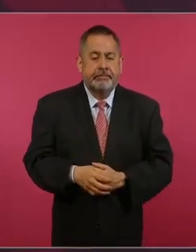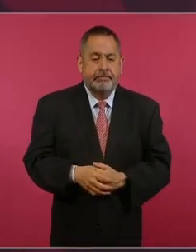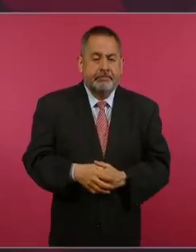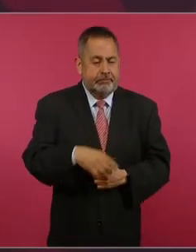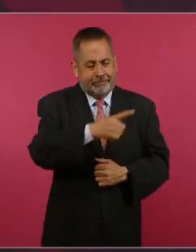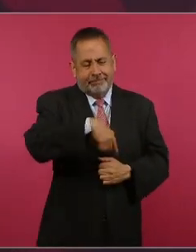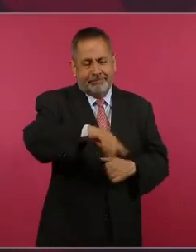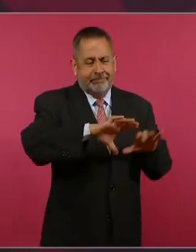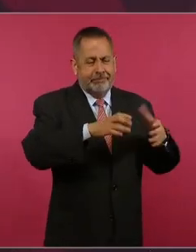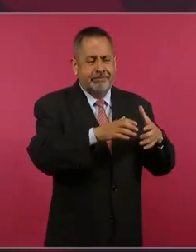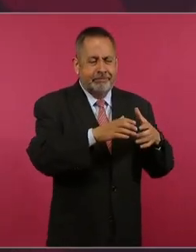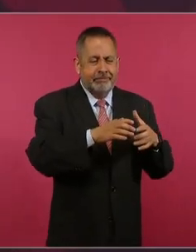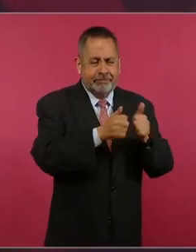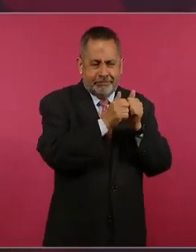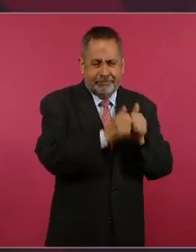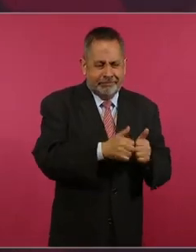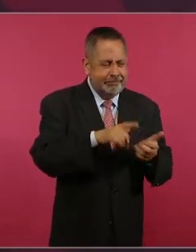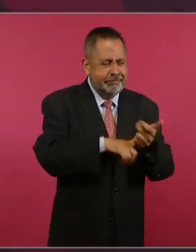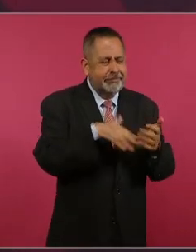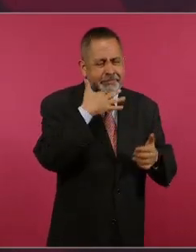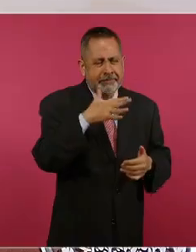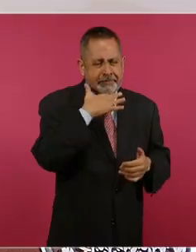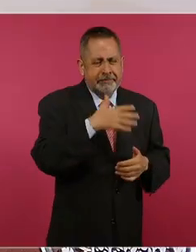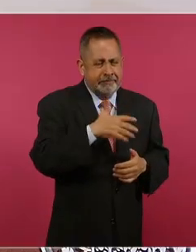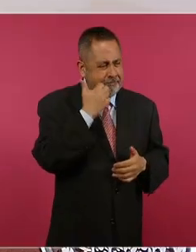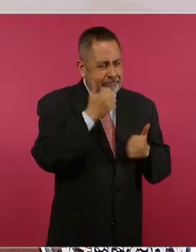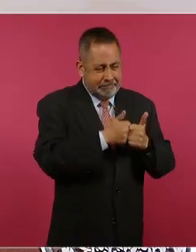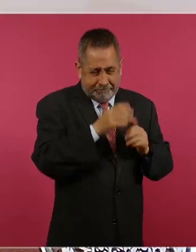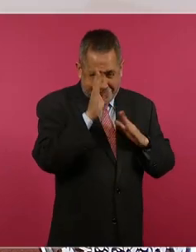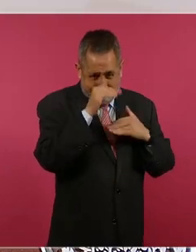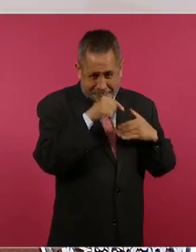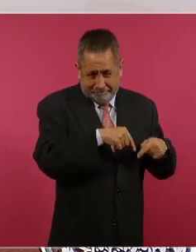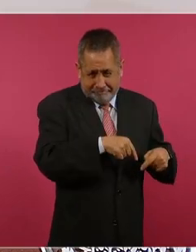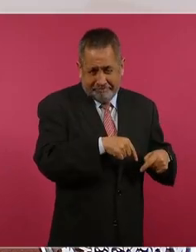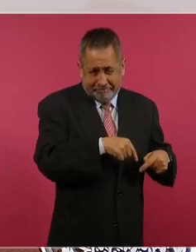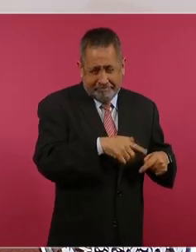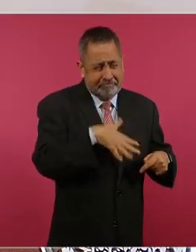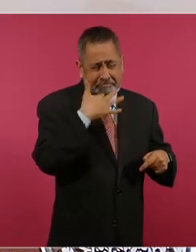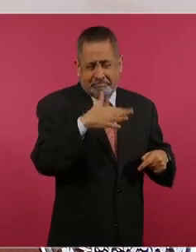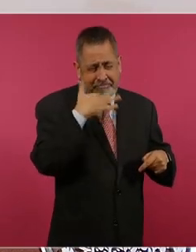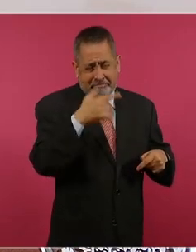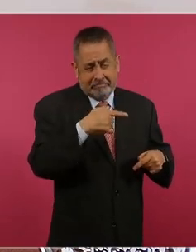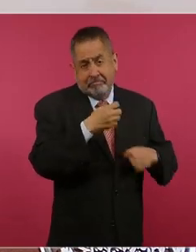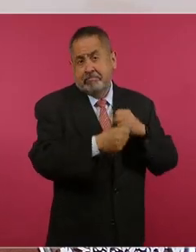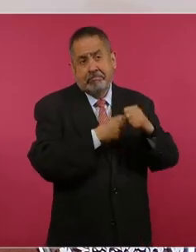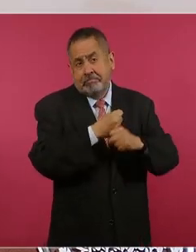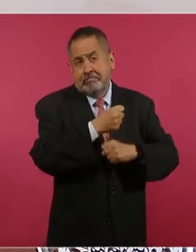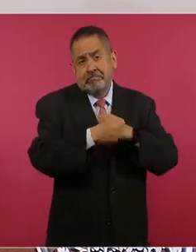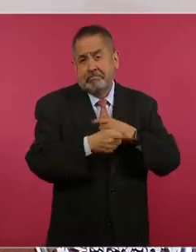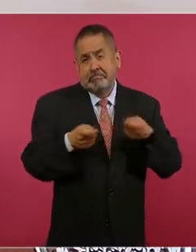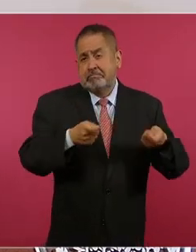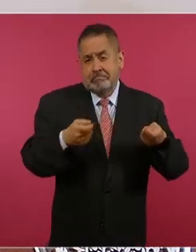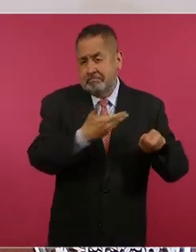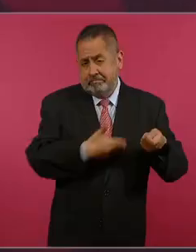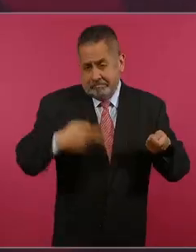del bloque conservador corrupto que dominaba antes en México.